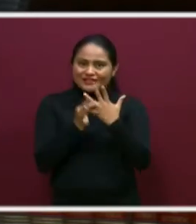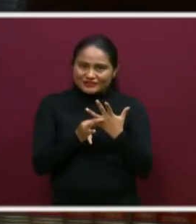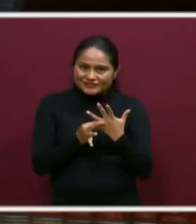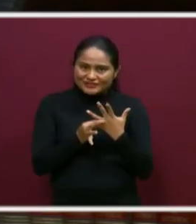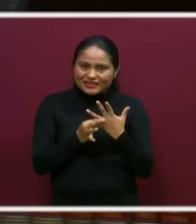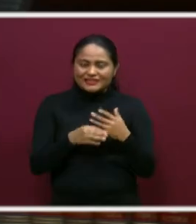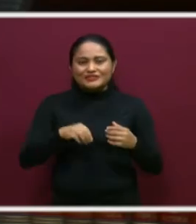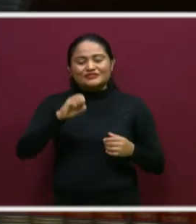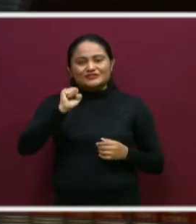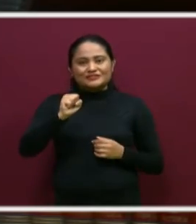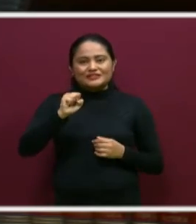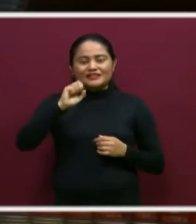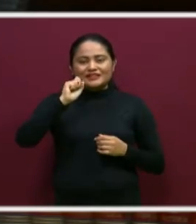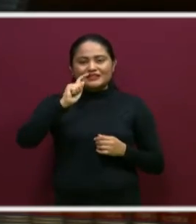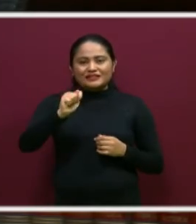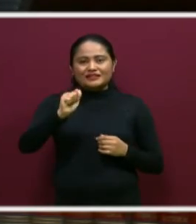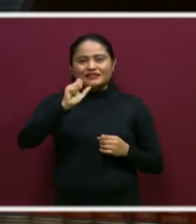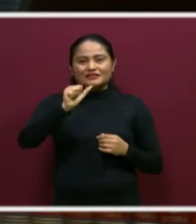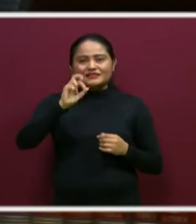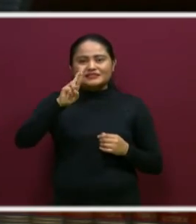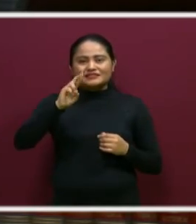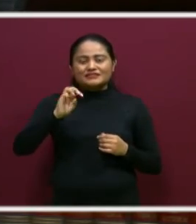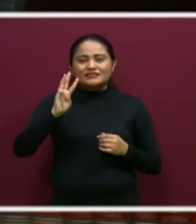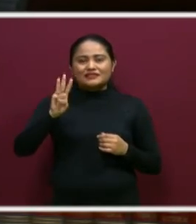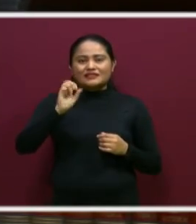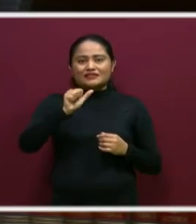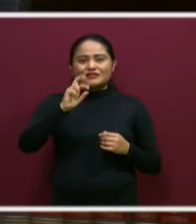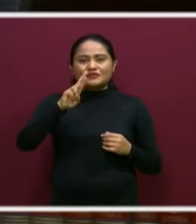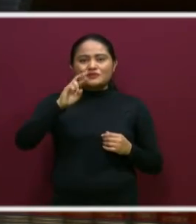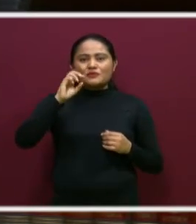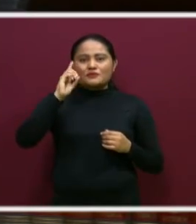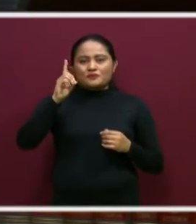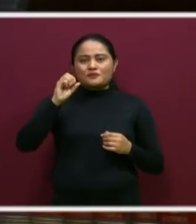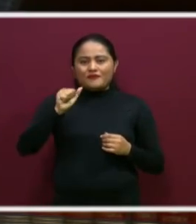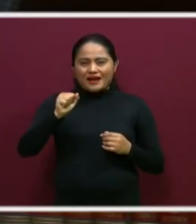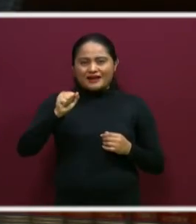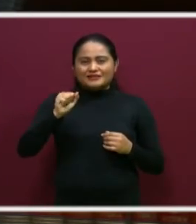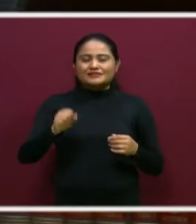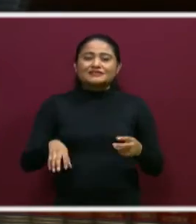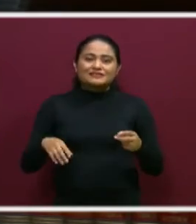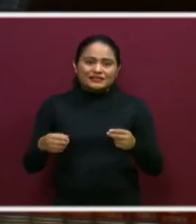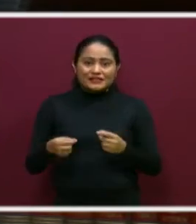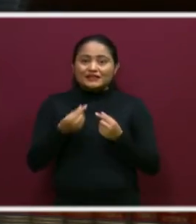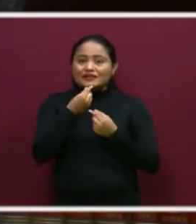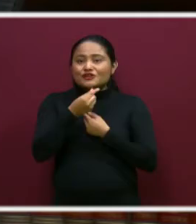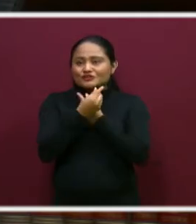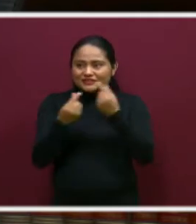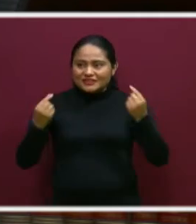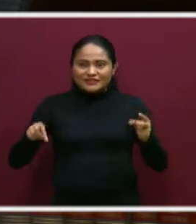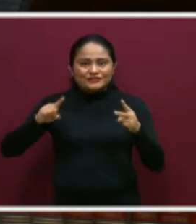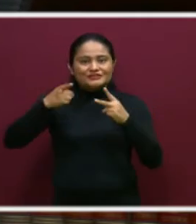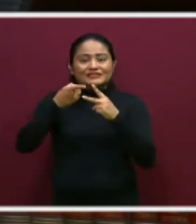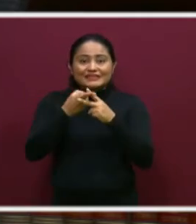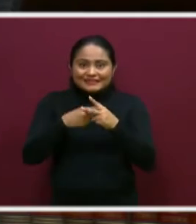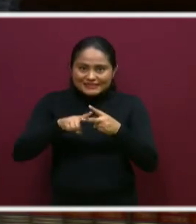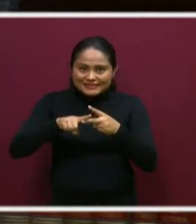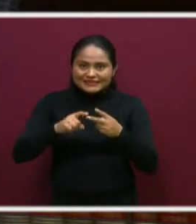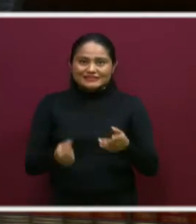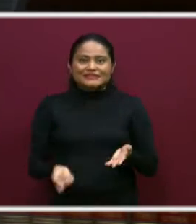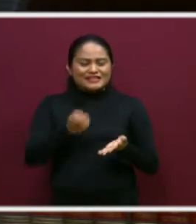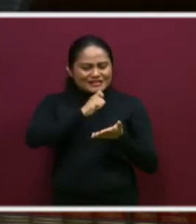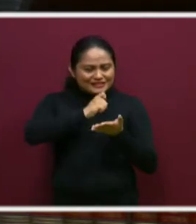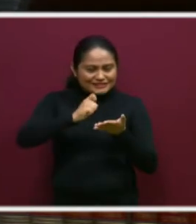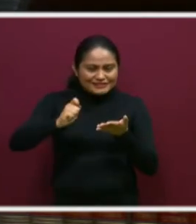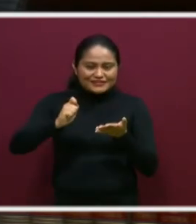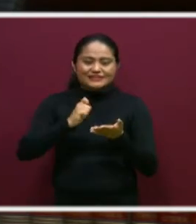novelas fantasiosas pueden iniciar desde temprana edad a crear estos cuentos enfocándose en este tipo de literatura